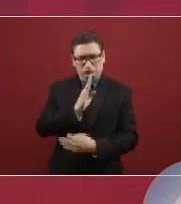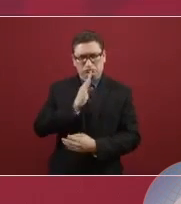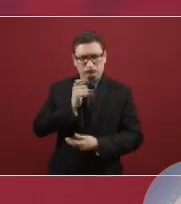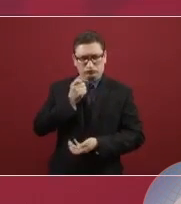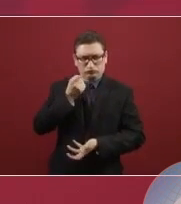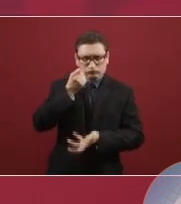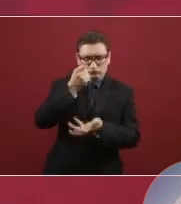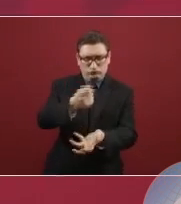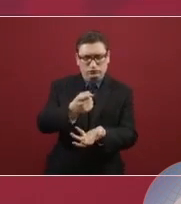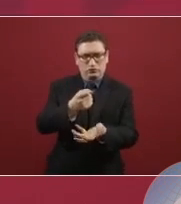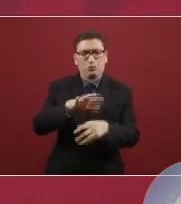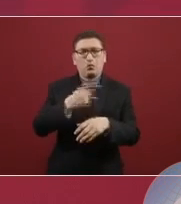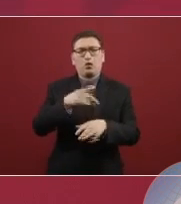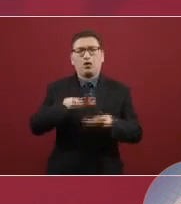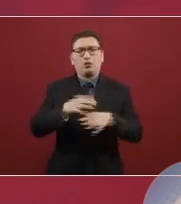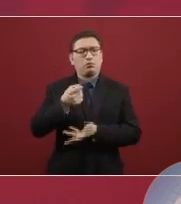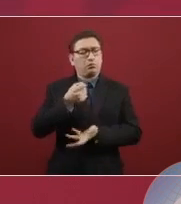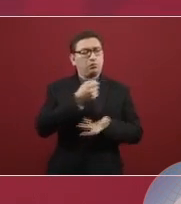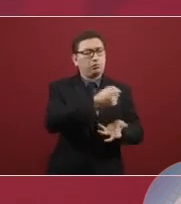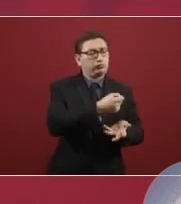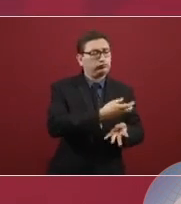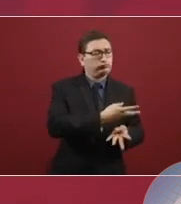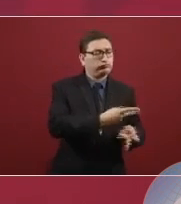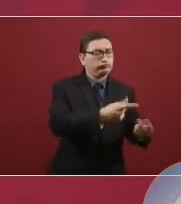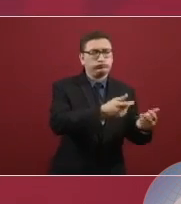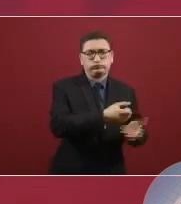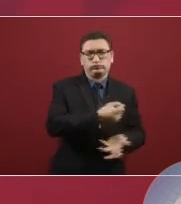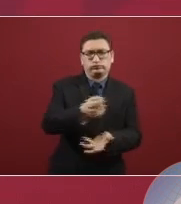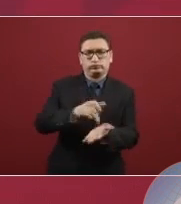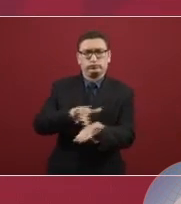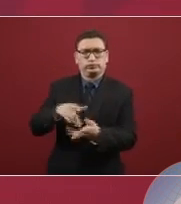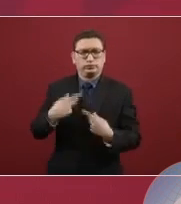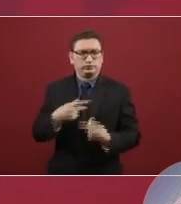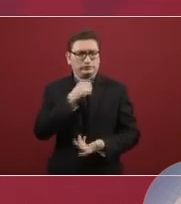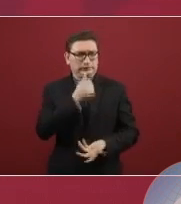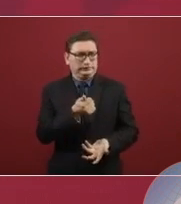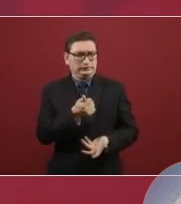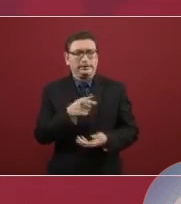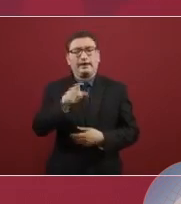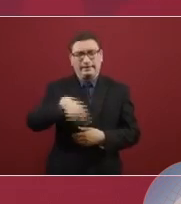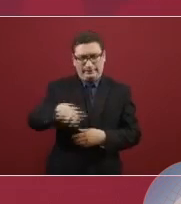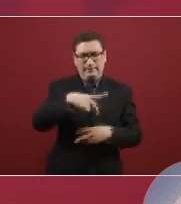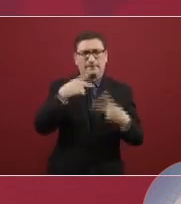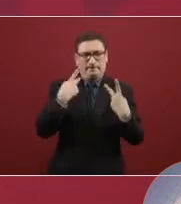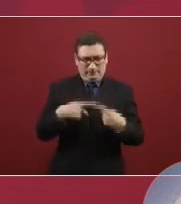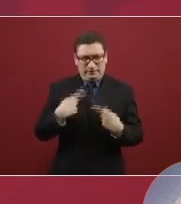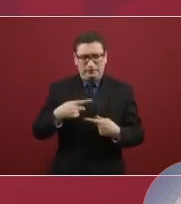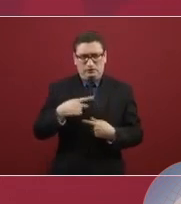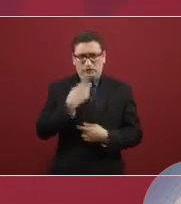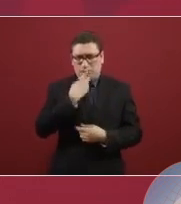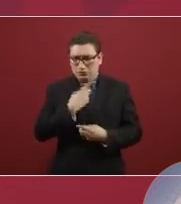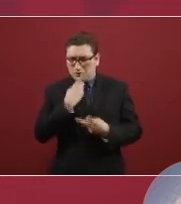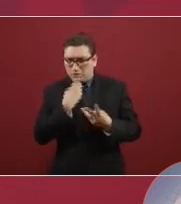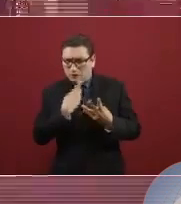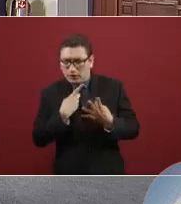gente eso me lo recomiendan los mismos ciudadanos la misma